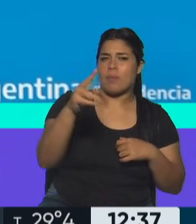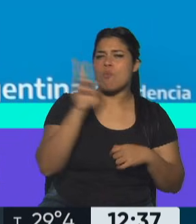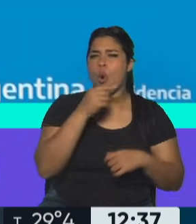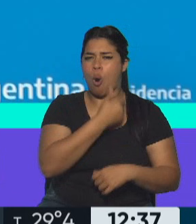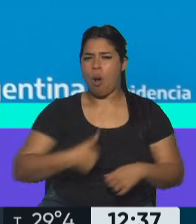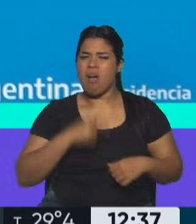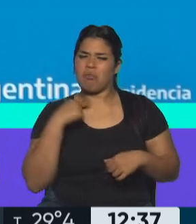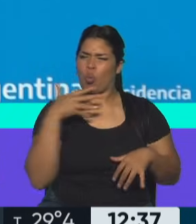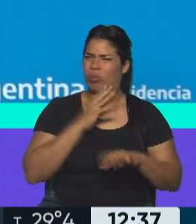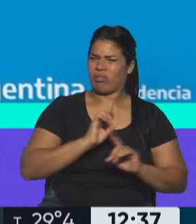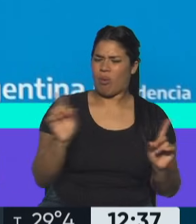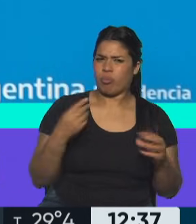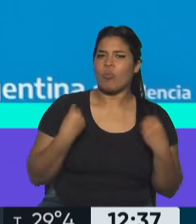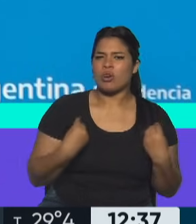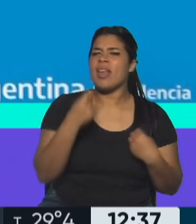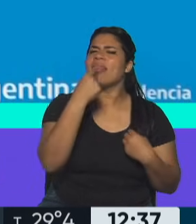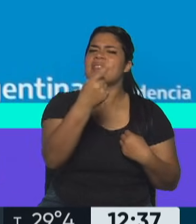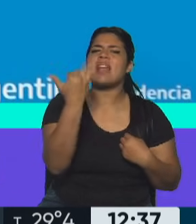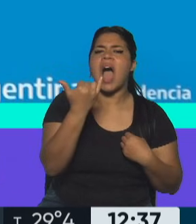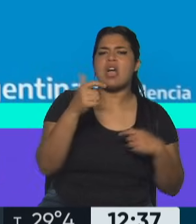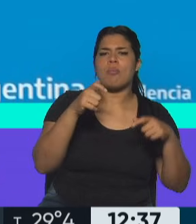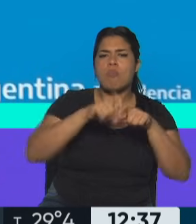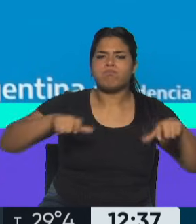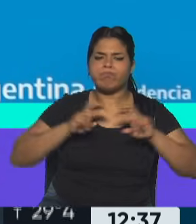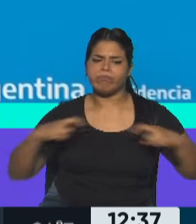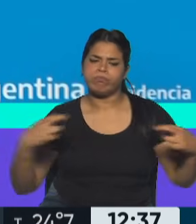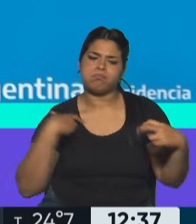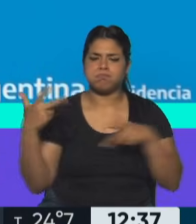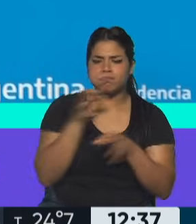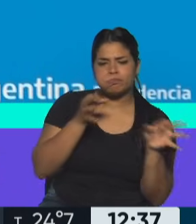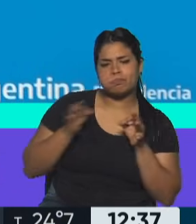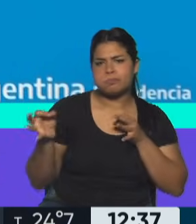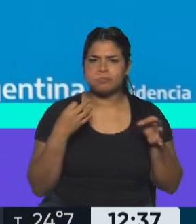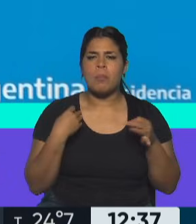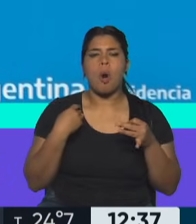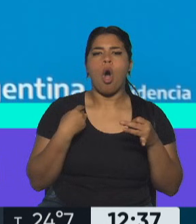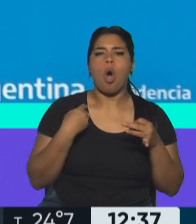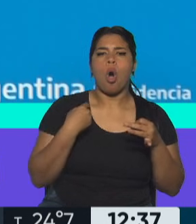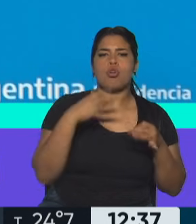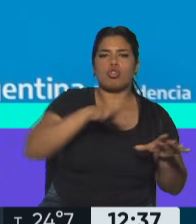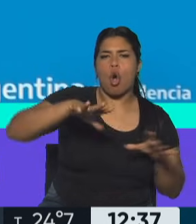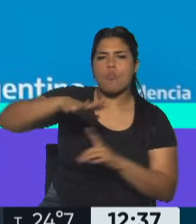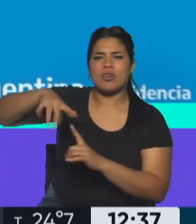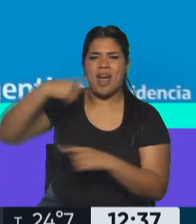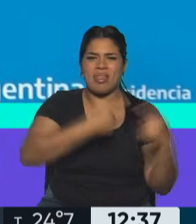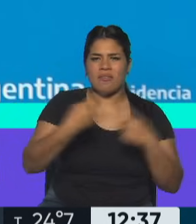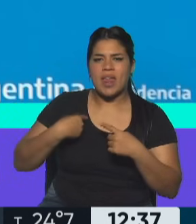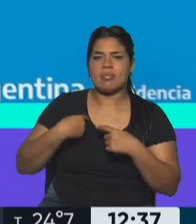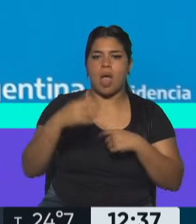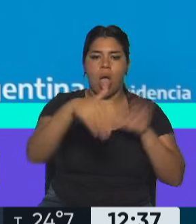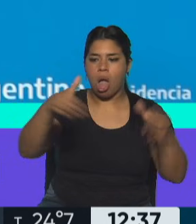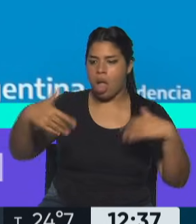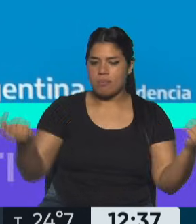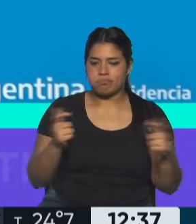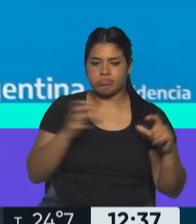adelante una mesa de acuerdo y de negociación con muchas organizaciones pertenecientes a las diferentes comunidades que reclaman tierras. Digo, el